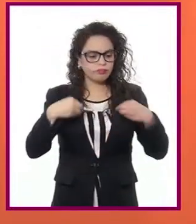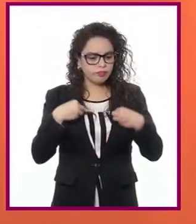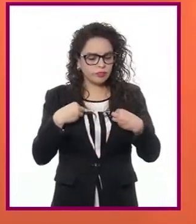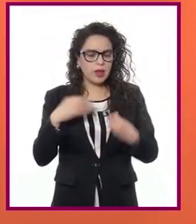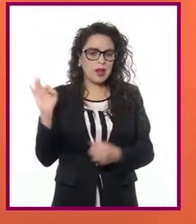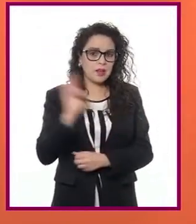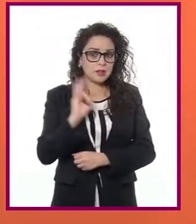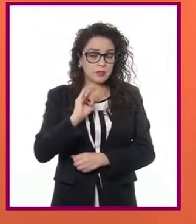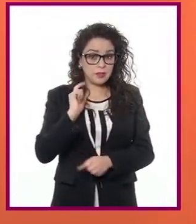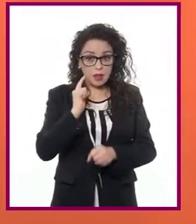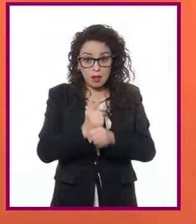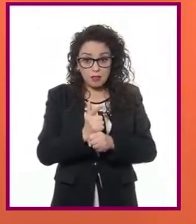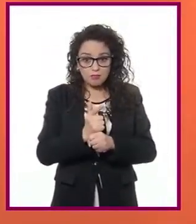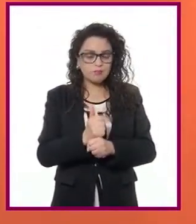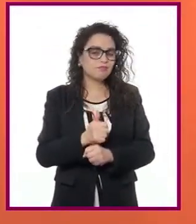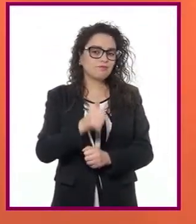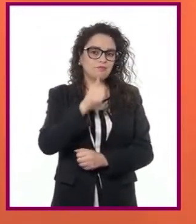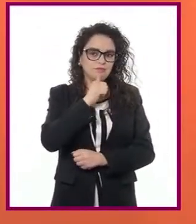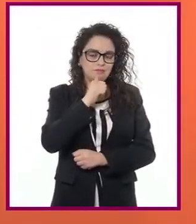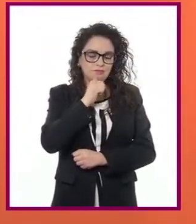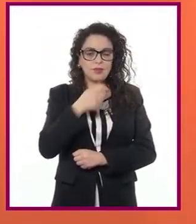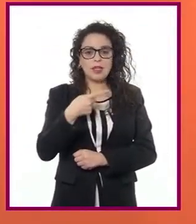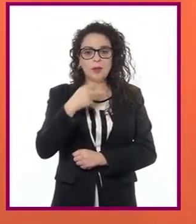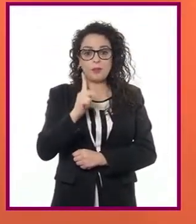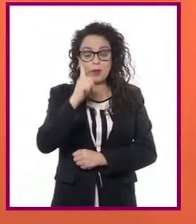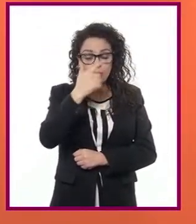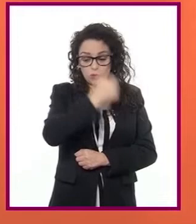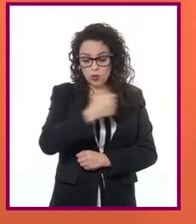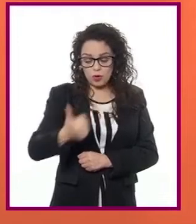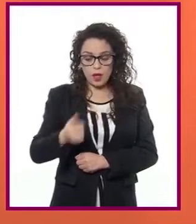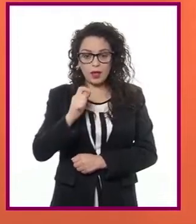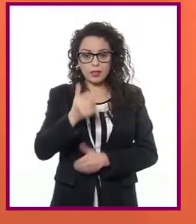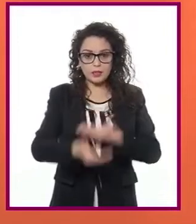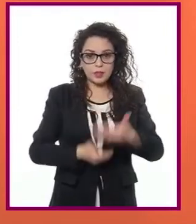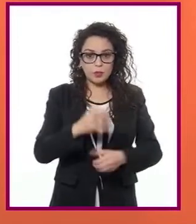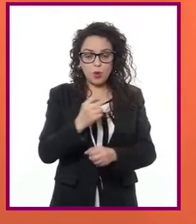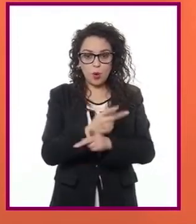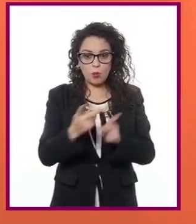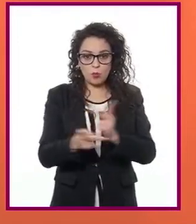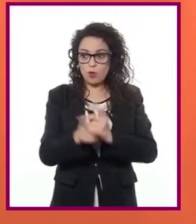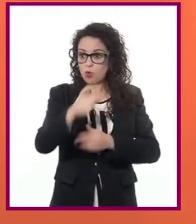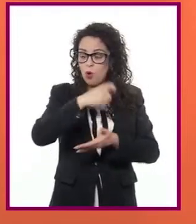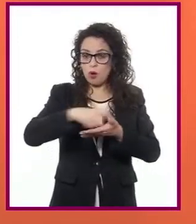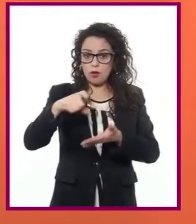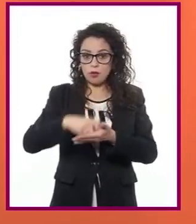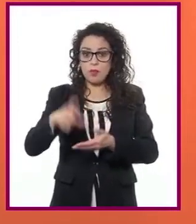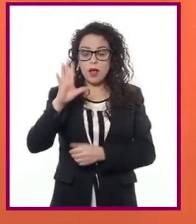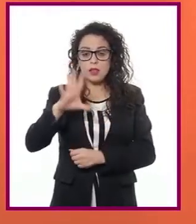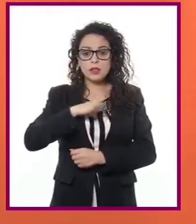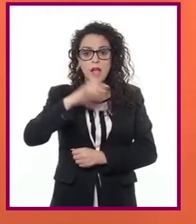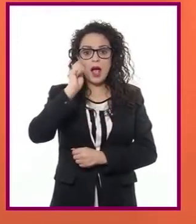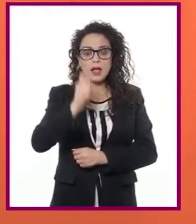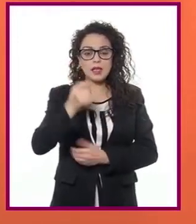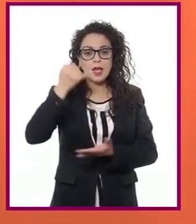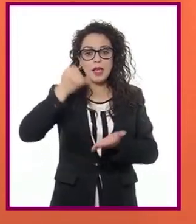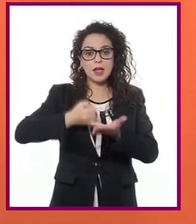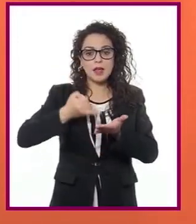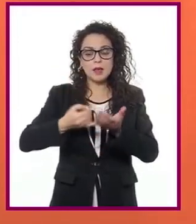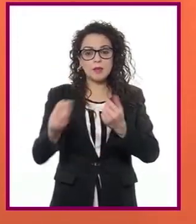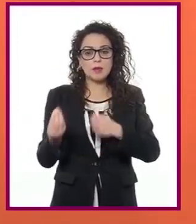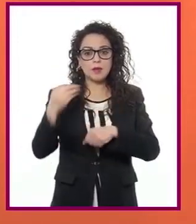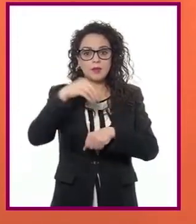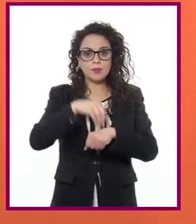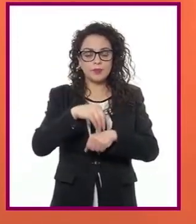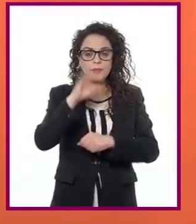no lo perciban directamente, pero en cada producto o servicio que consumimos lleva implícito algún tipo de impuesto que se maneja de